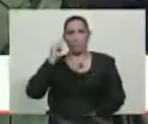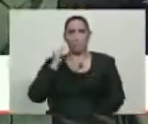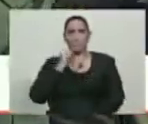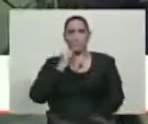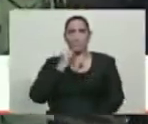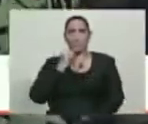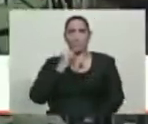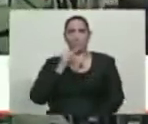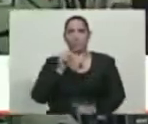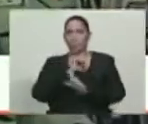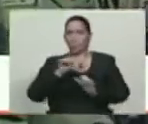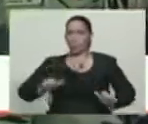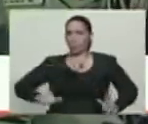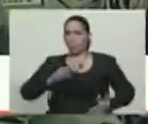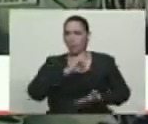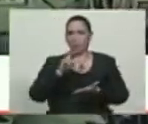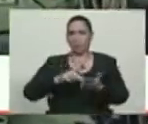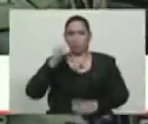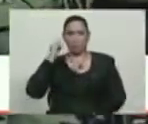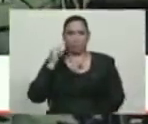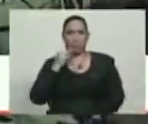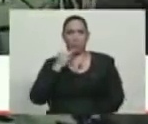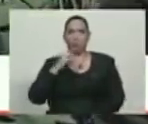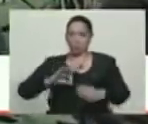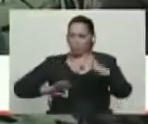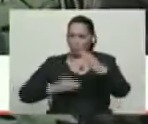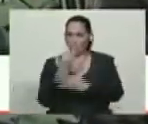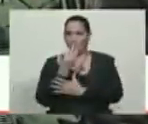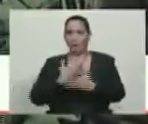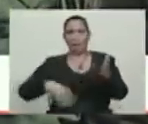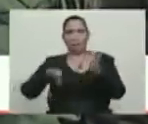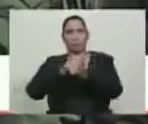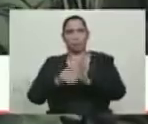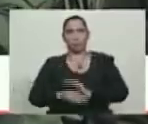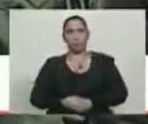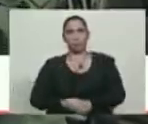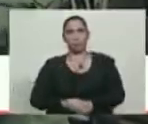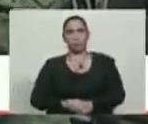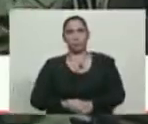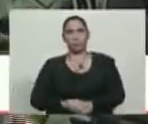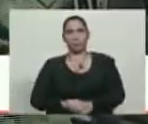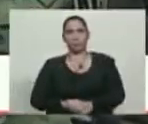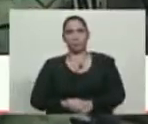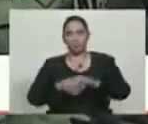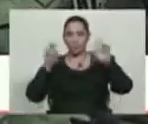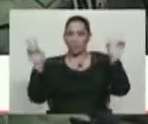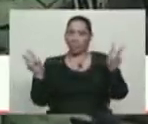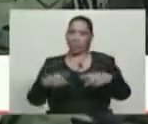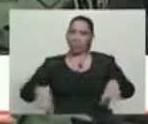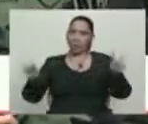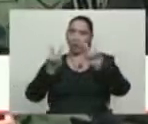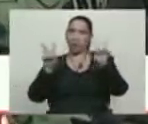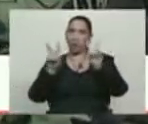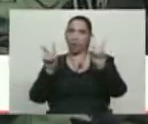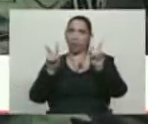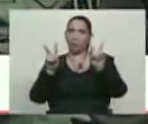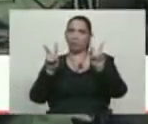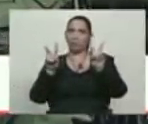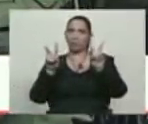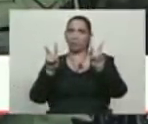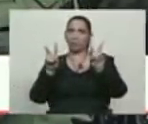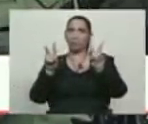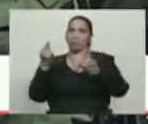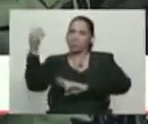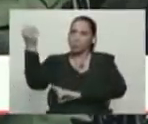Guardia Nacional, como usted mismo lo ha indicado, refundada a los valores en los valores, a la luz